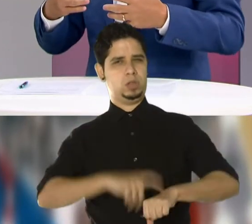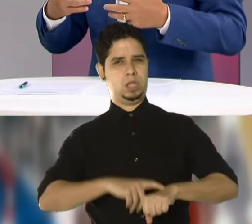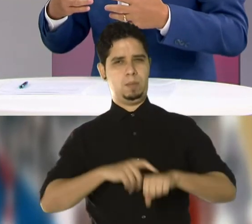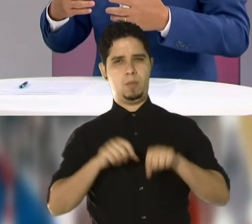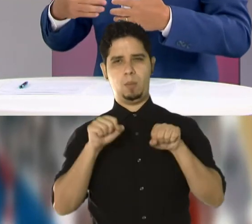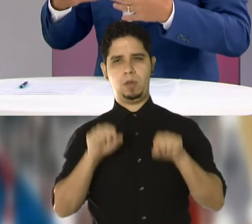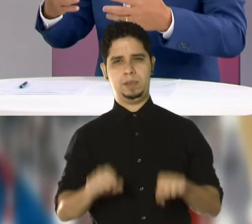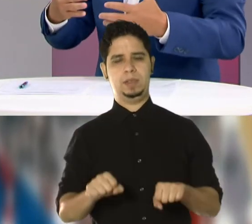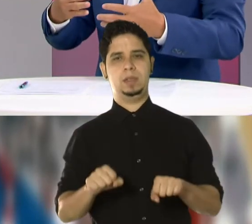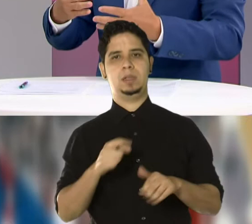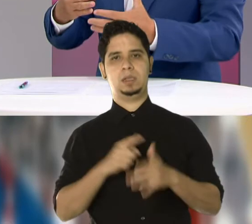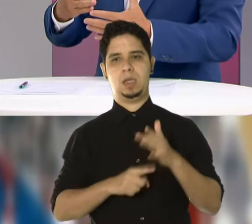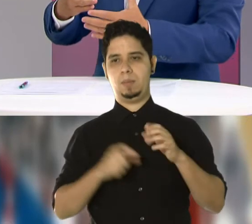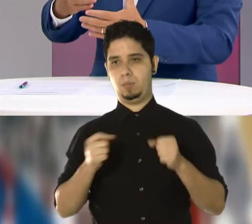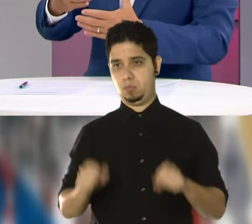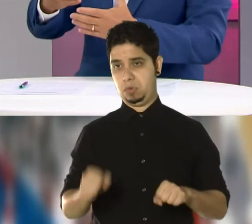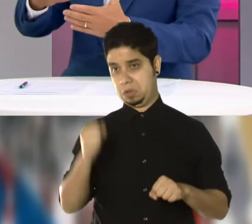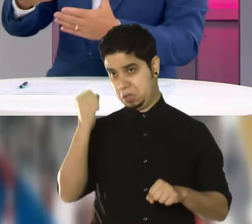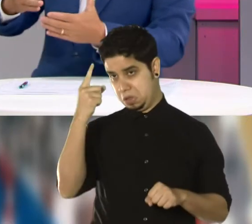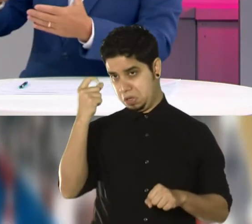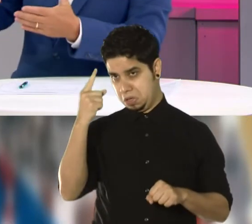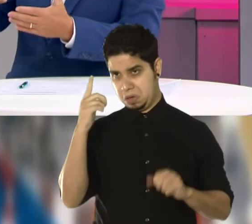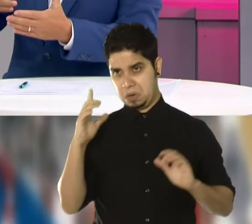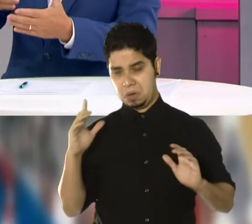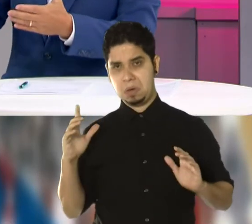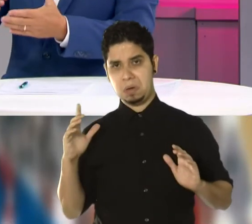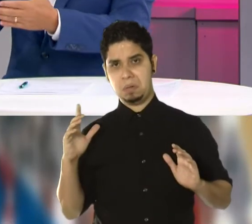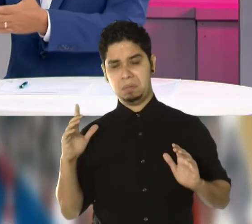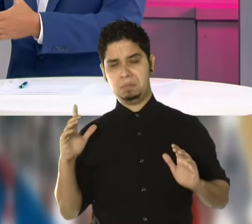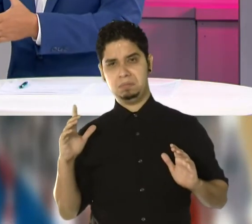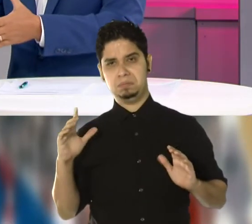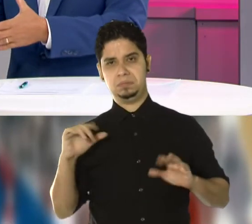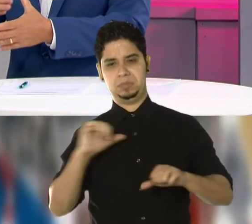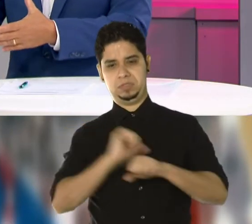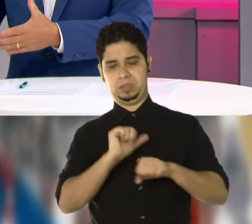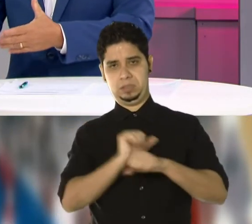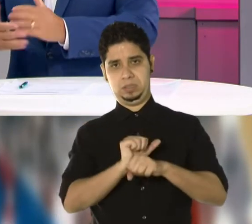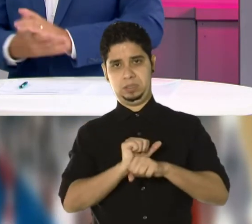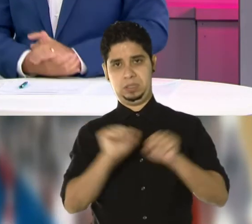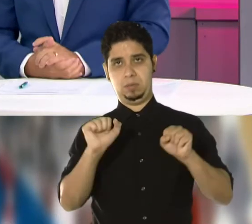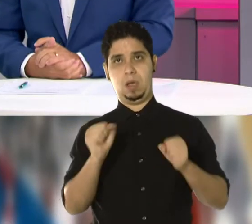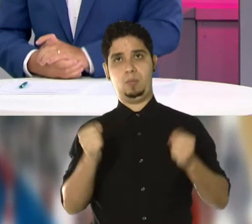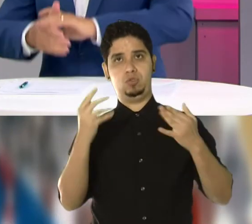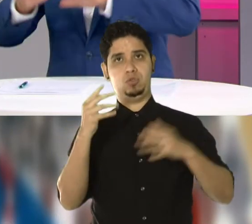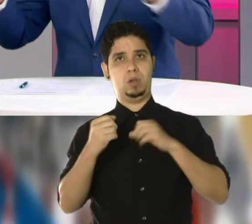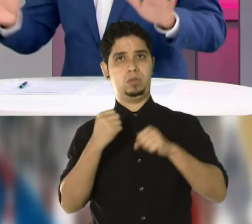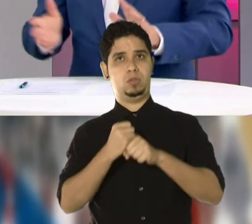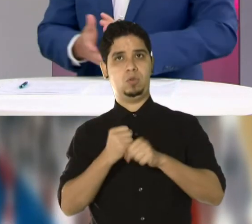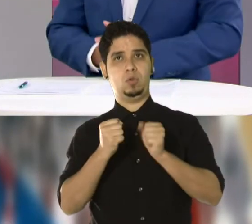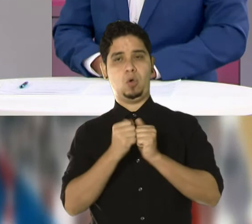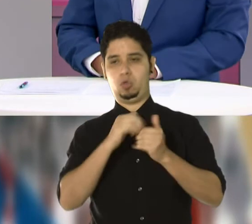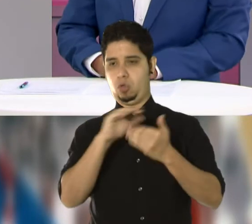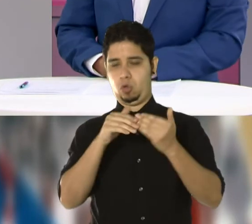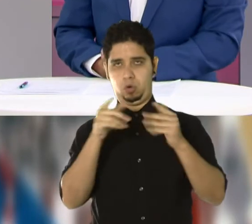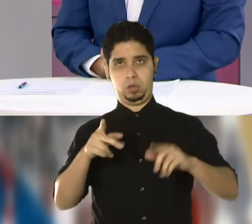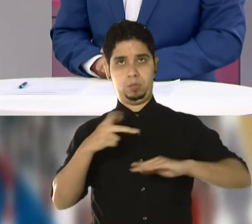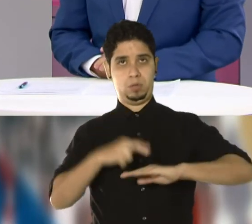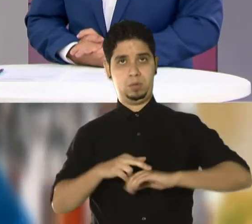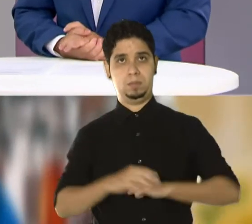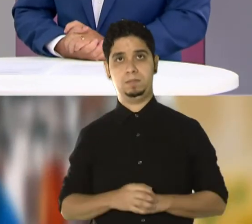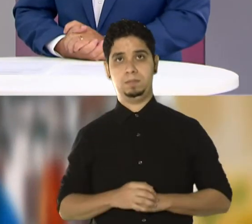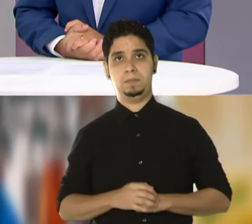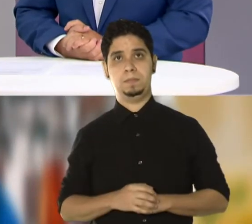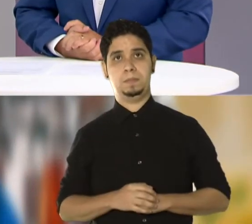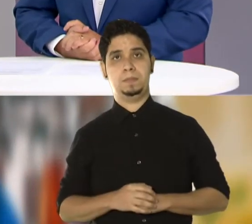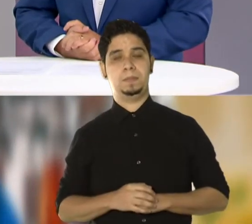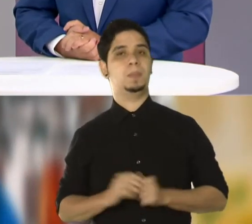puede entender, puede estar en un trabajo seguro a muchos años, con todo lo que está ocurriendo en Puerto Rico? Bueno, como